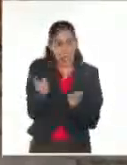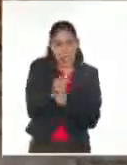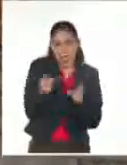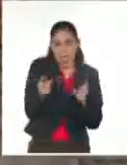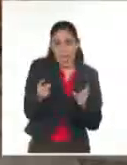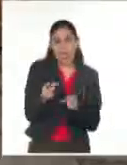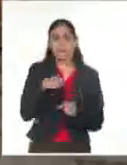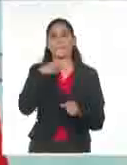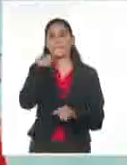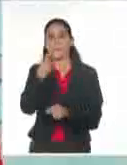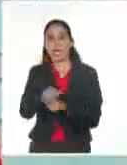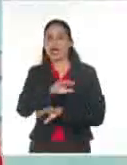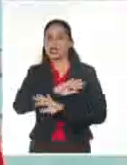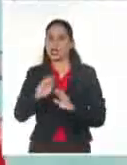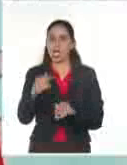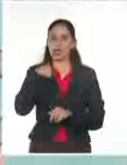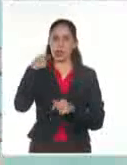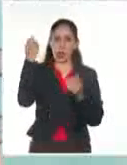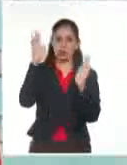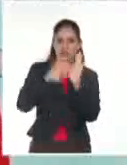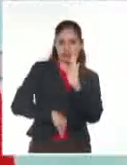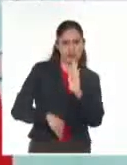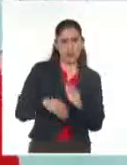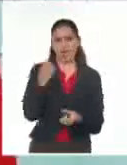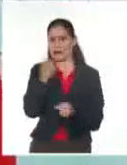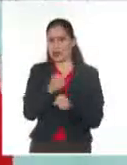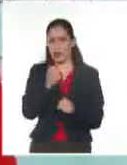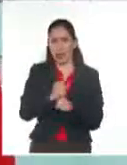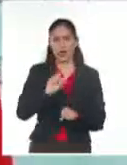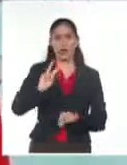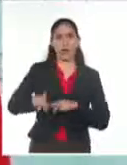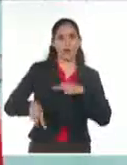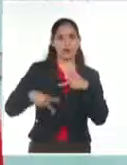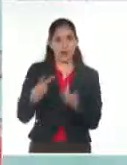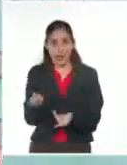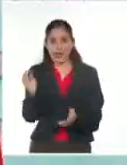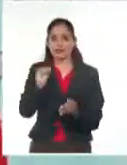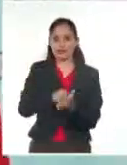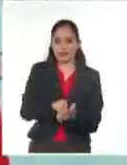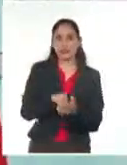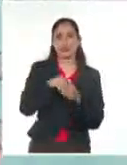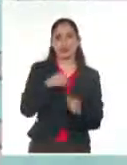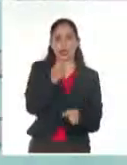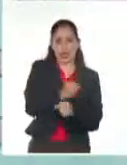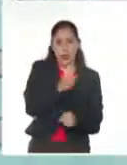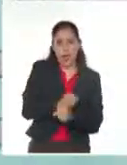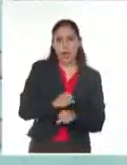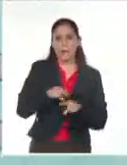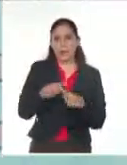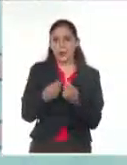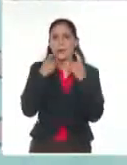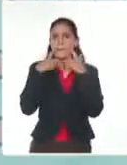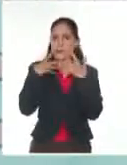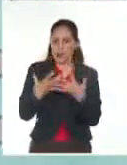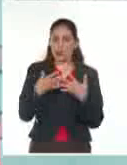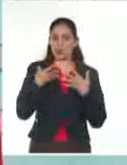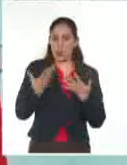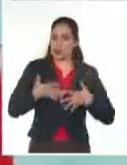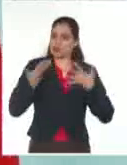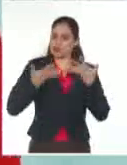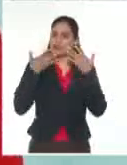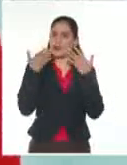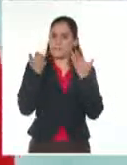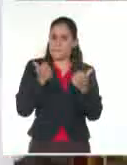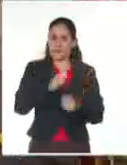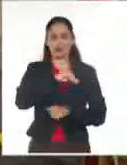me jubilé y bueno, me reincorporé porque todavía me siento con ánimo de seguir trabajando y es un colectivo